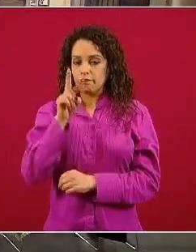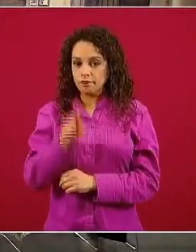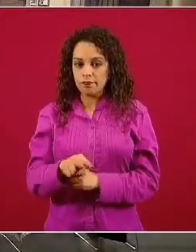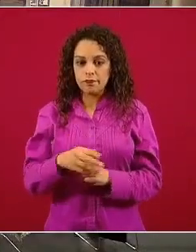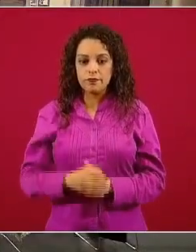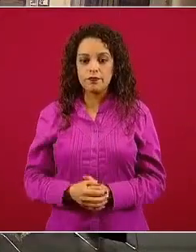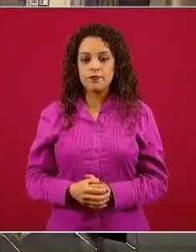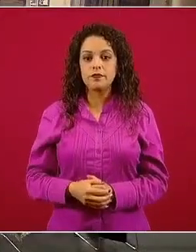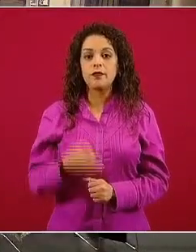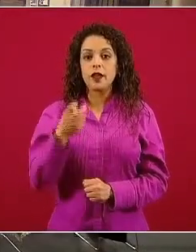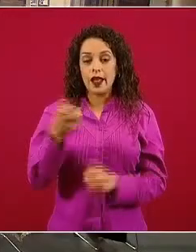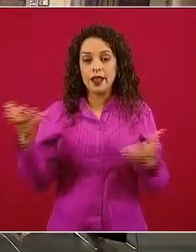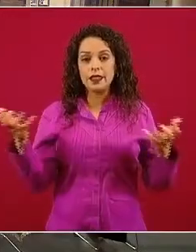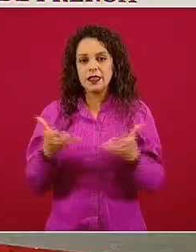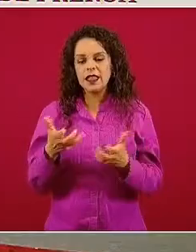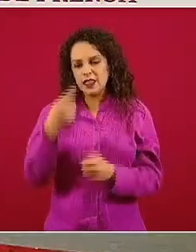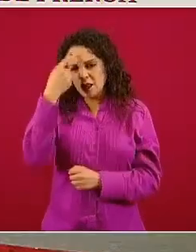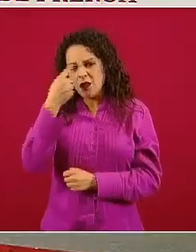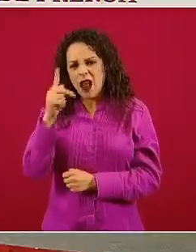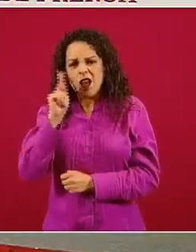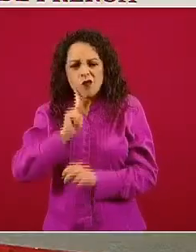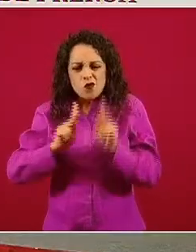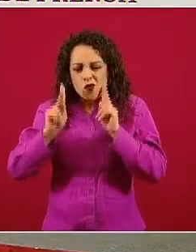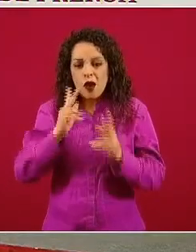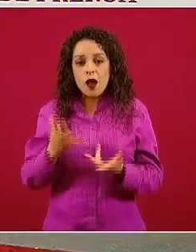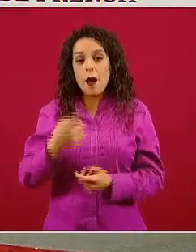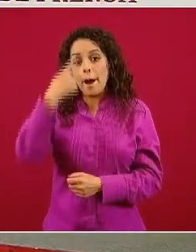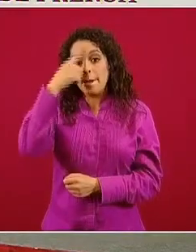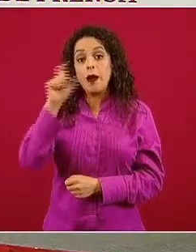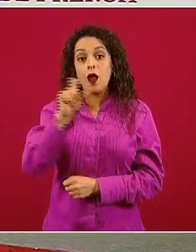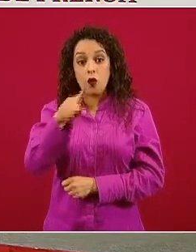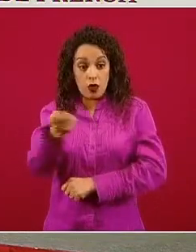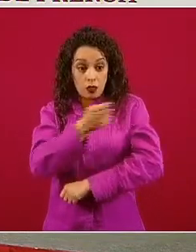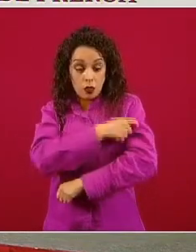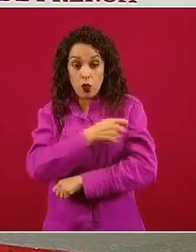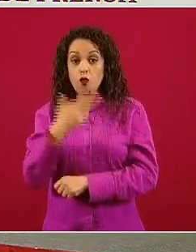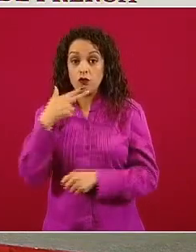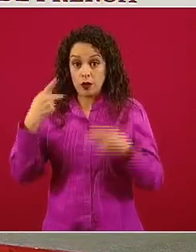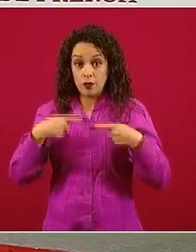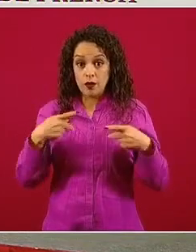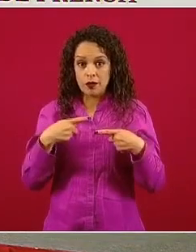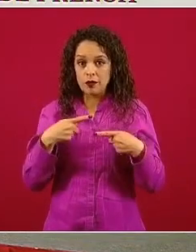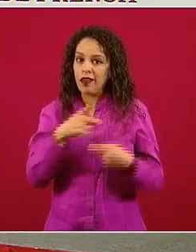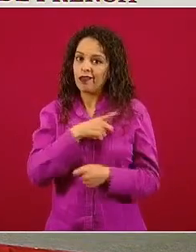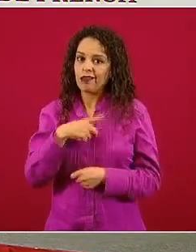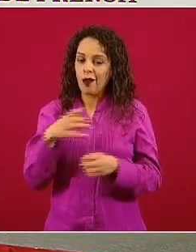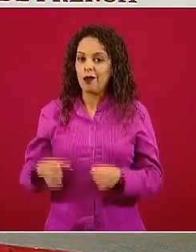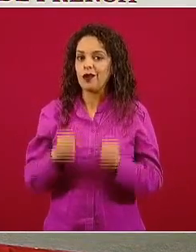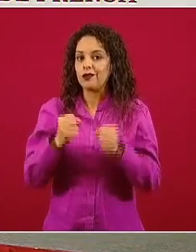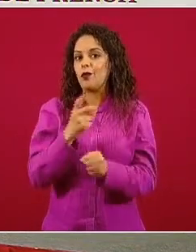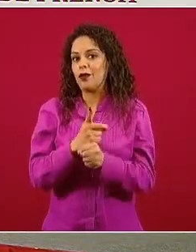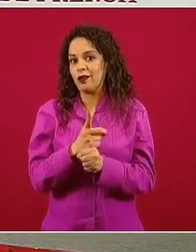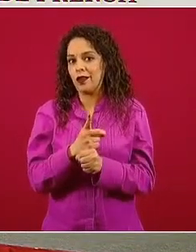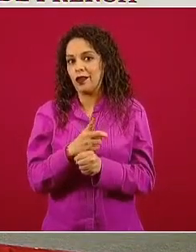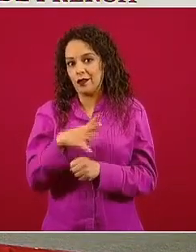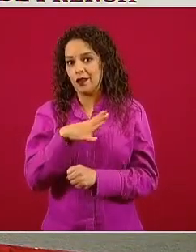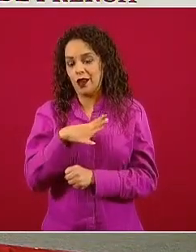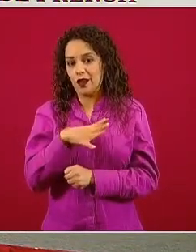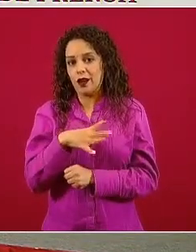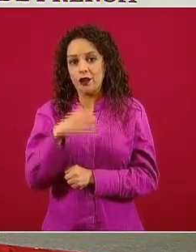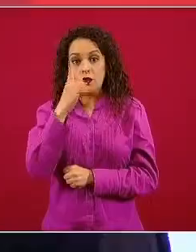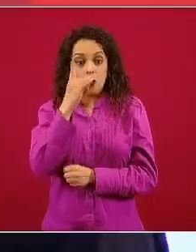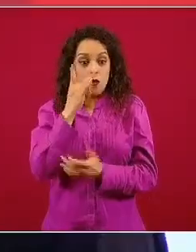poder brindar seguridad en la aplicación. Ya decíamos, no basta, aunque es una parte, un